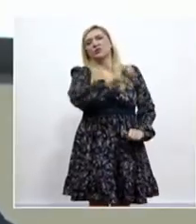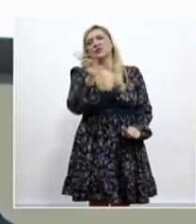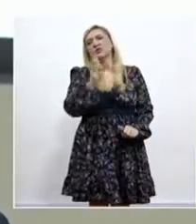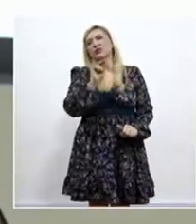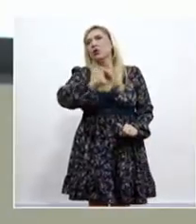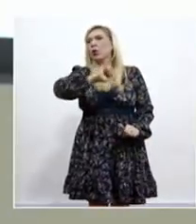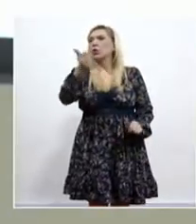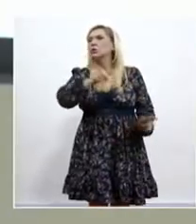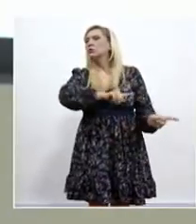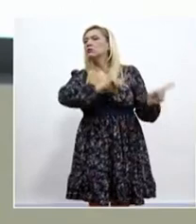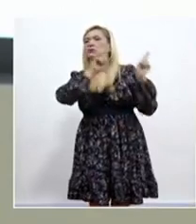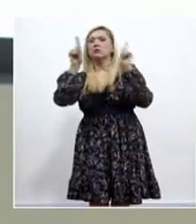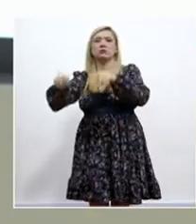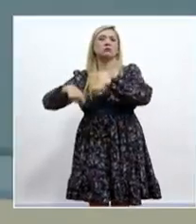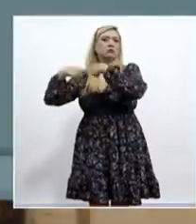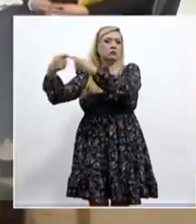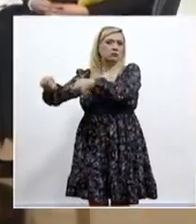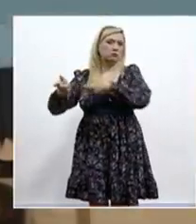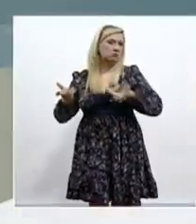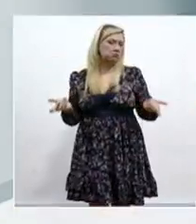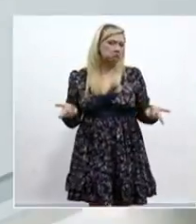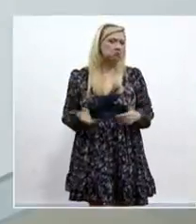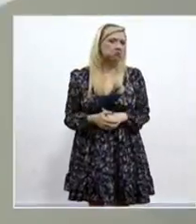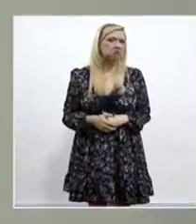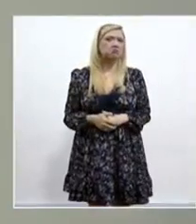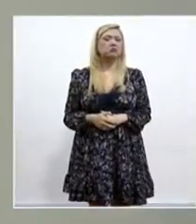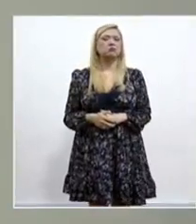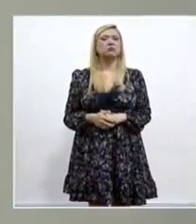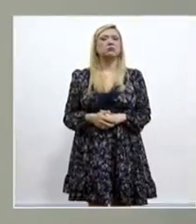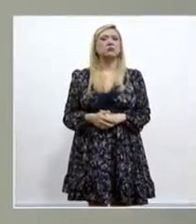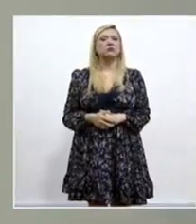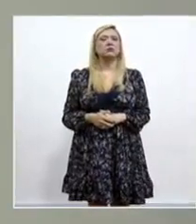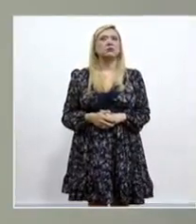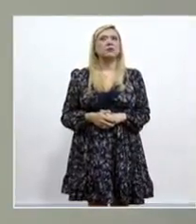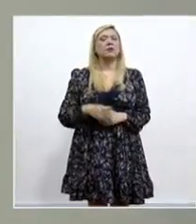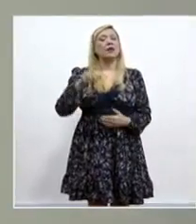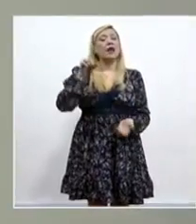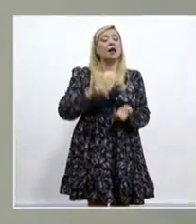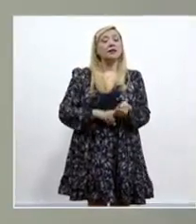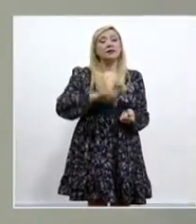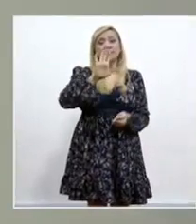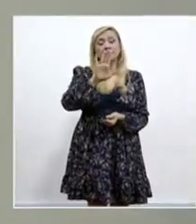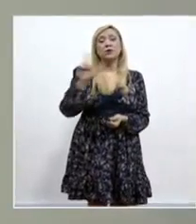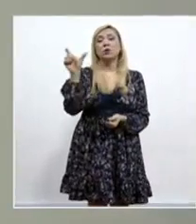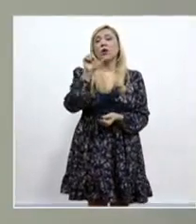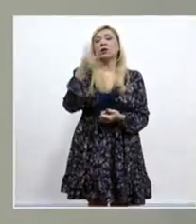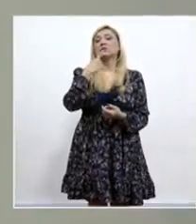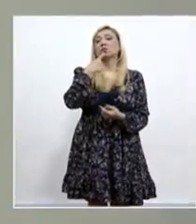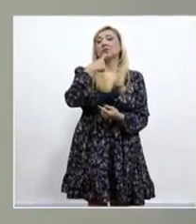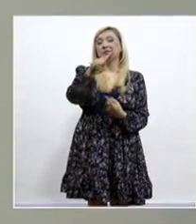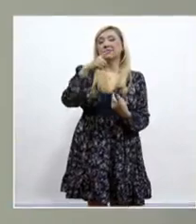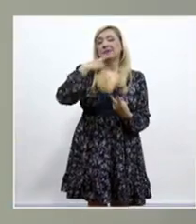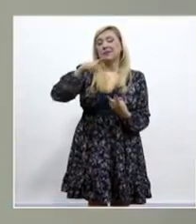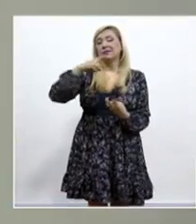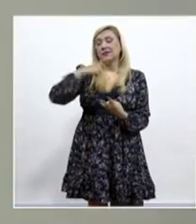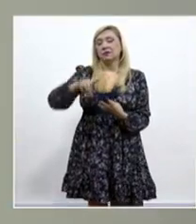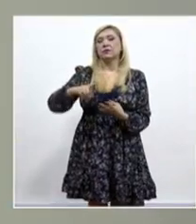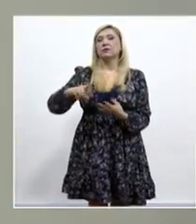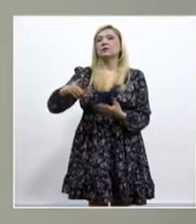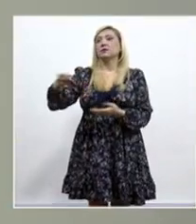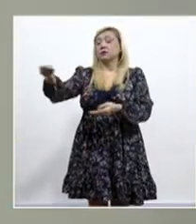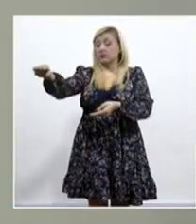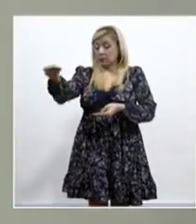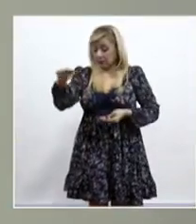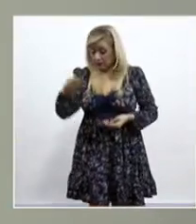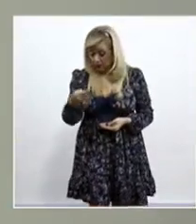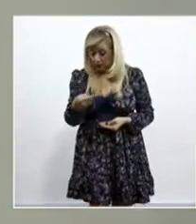el caso de las personas servidoras públicas, a quienes se les conceda adopción de un infante, también gozarán de una licencia de 90 días con goce